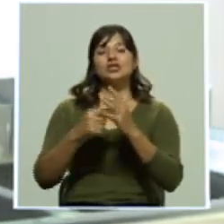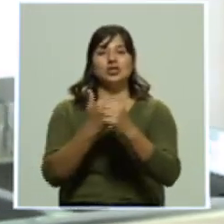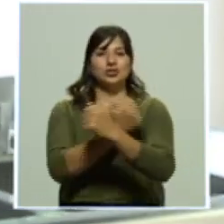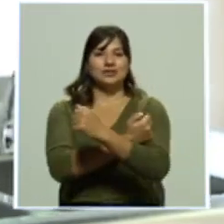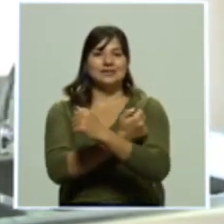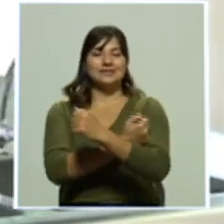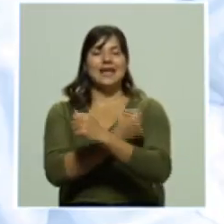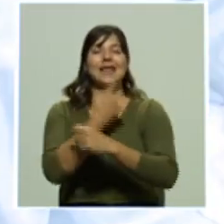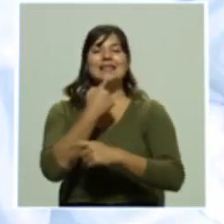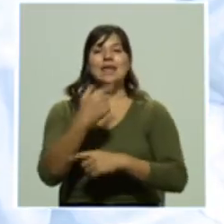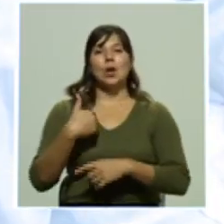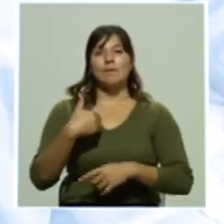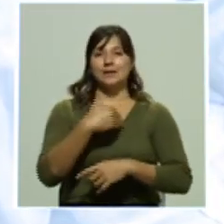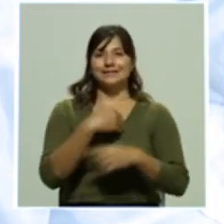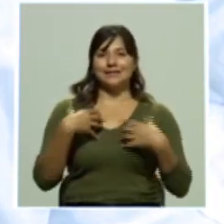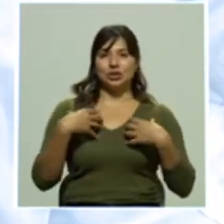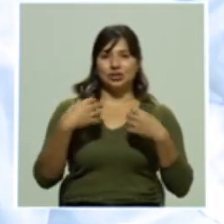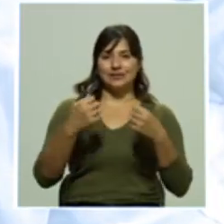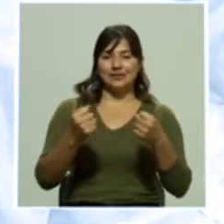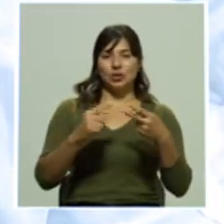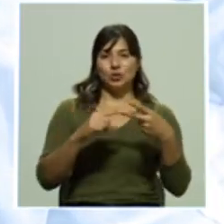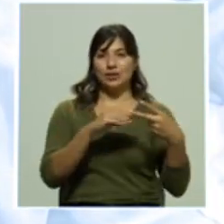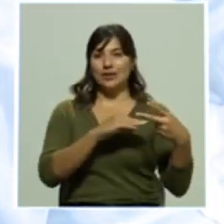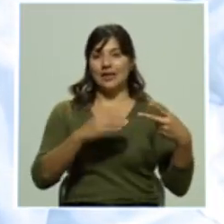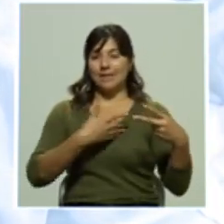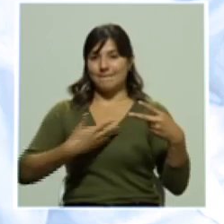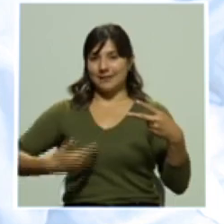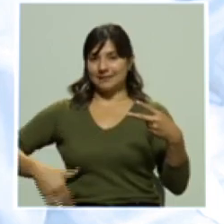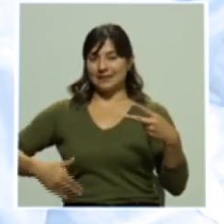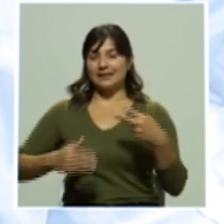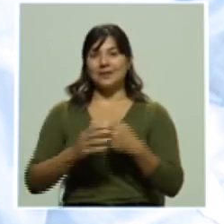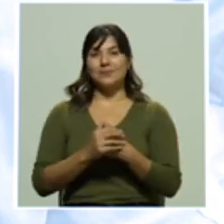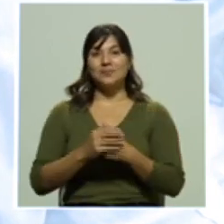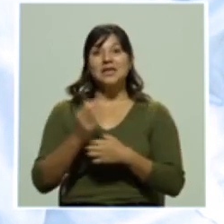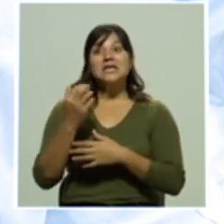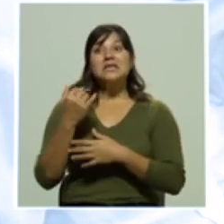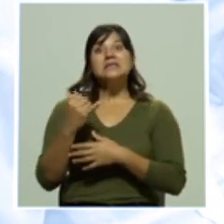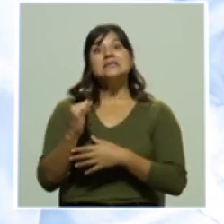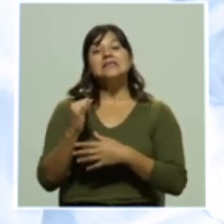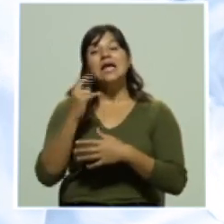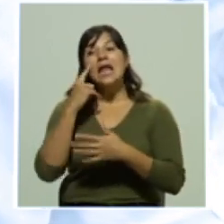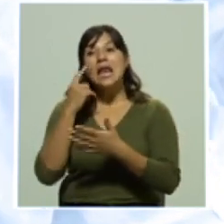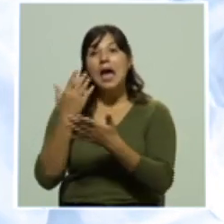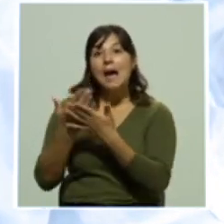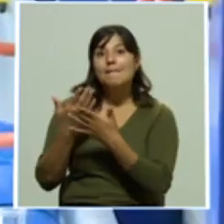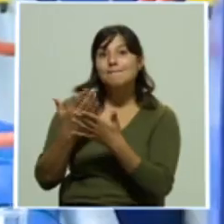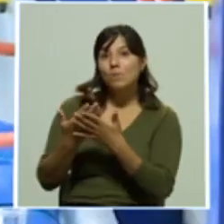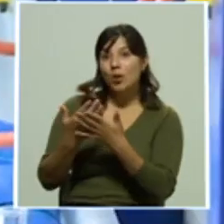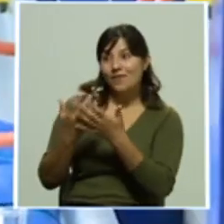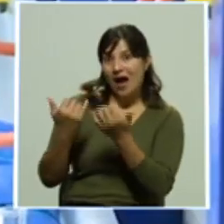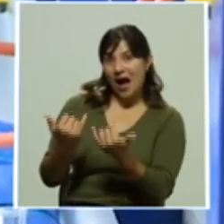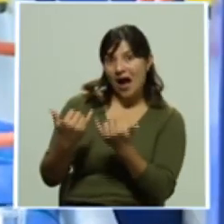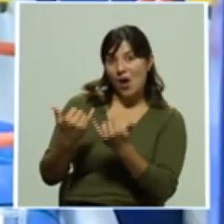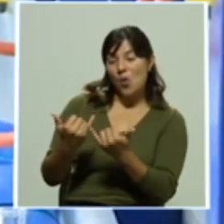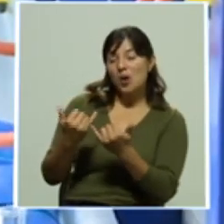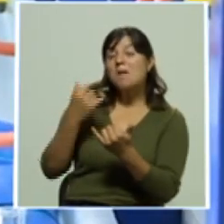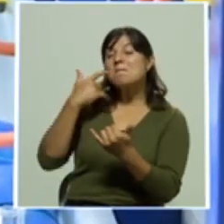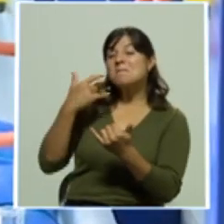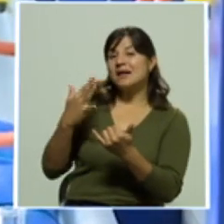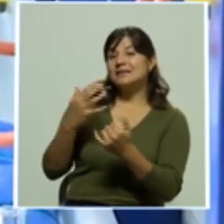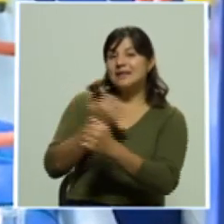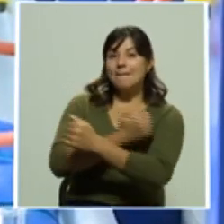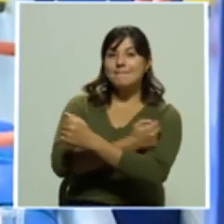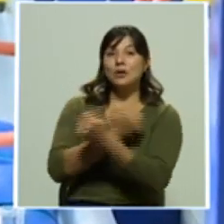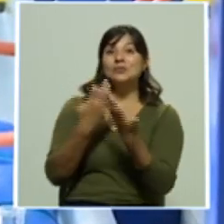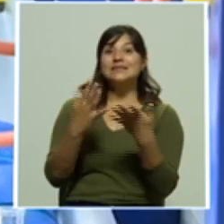de Salud y la Presidencia de la República. De resultar exitosos los ensayos clínicos en curso, se estima que la vacuna estará